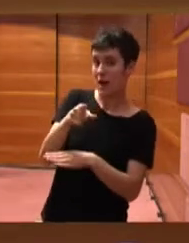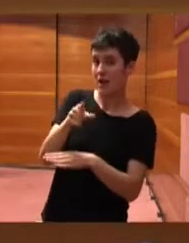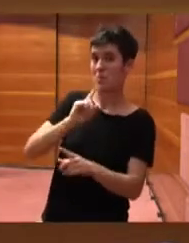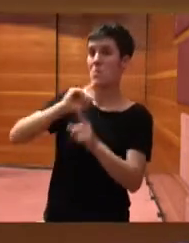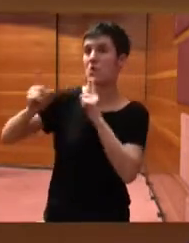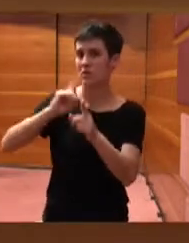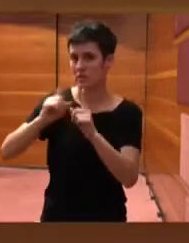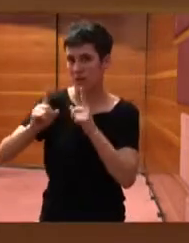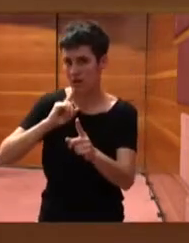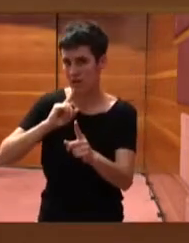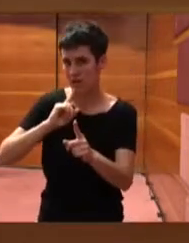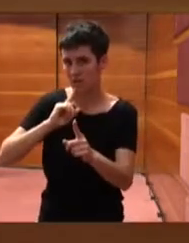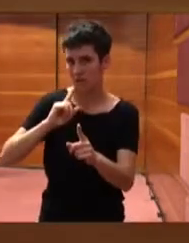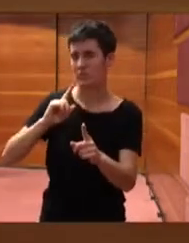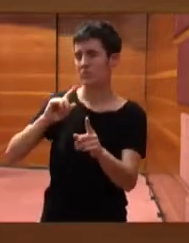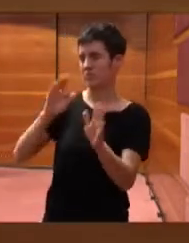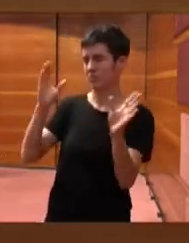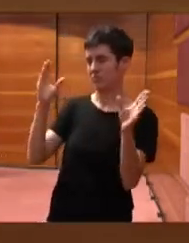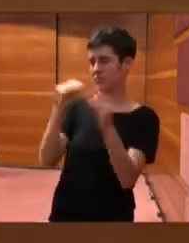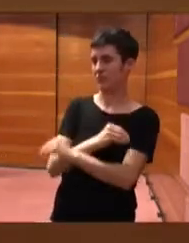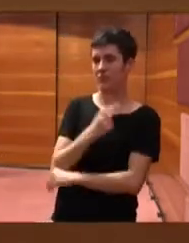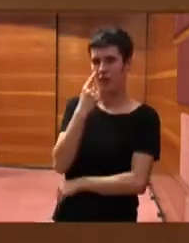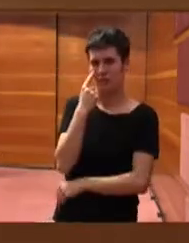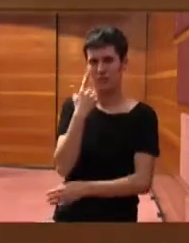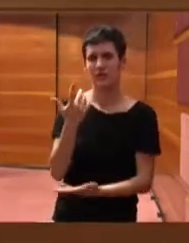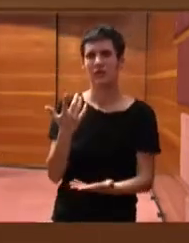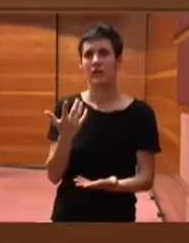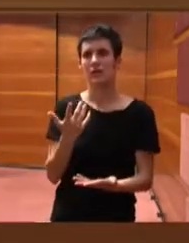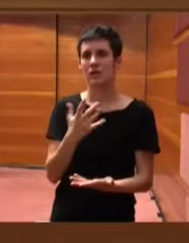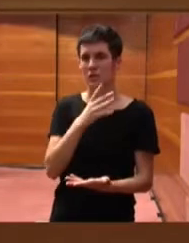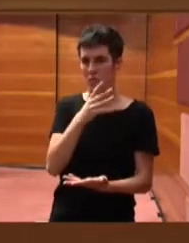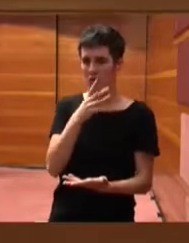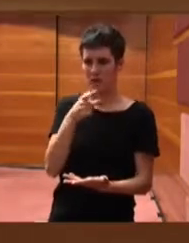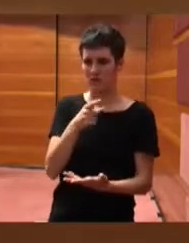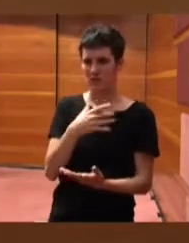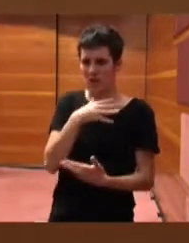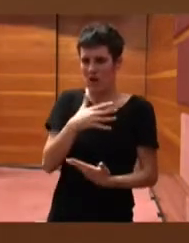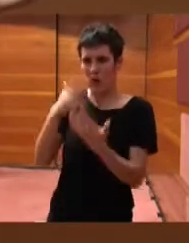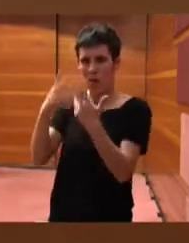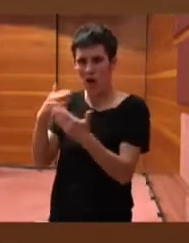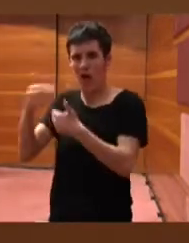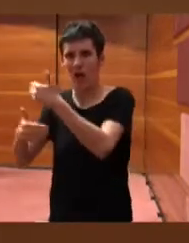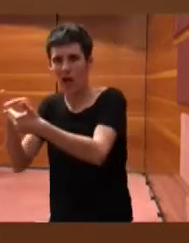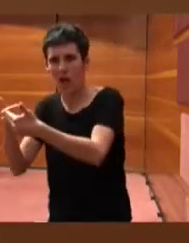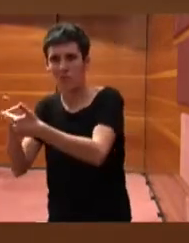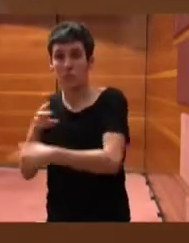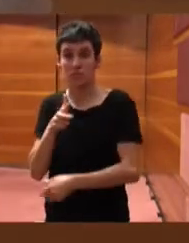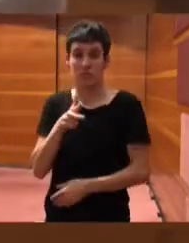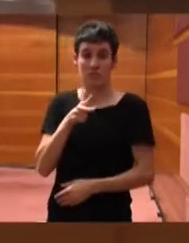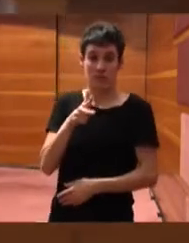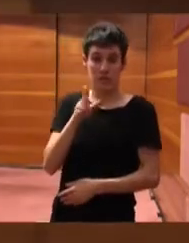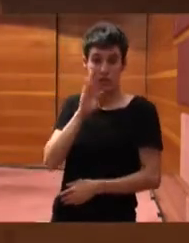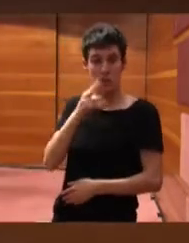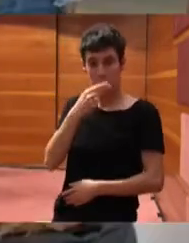¿no? Y dice, vamos a ver, ¿por qué hemos burocratizado esto, no? Es un derecho muy interesante. Al tiempo no